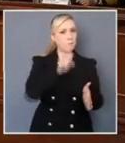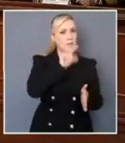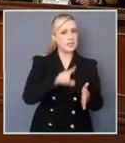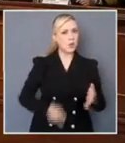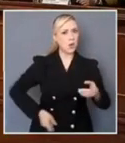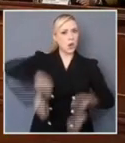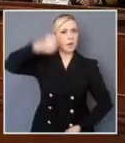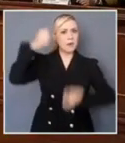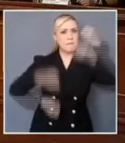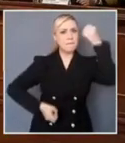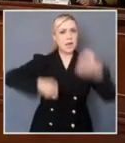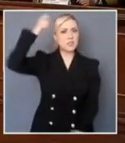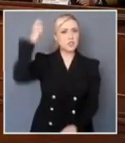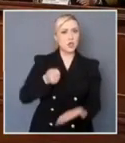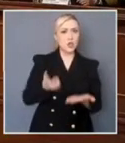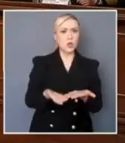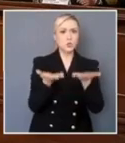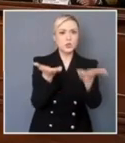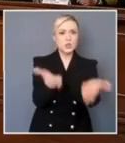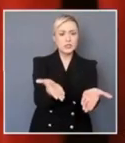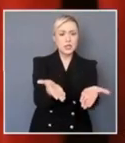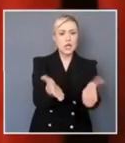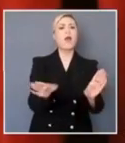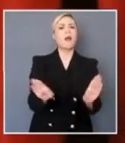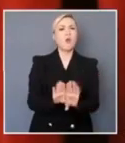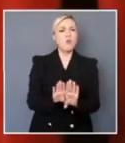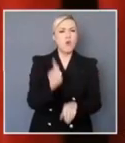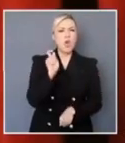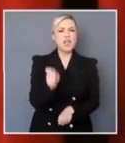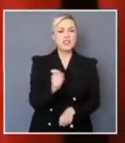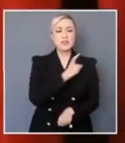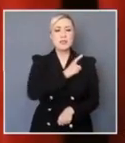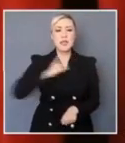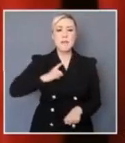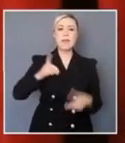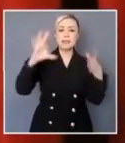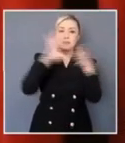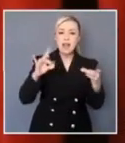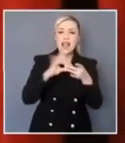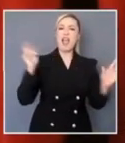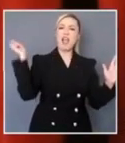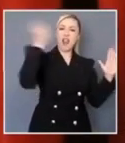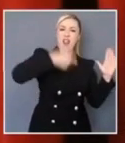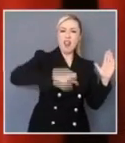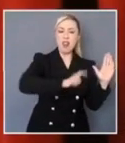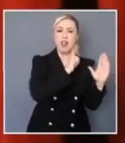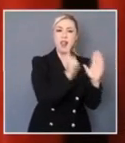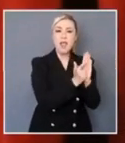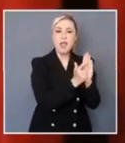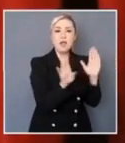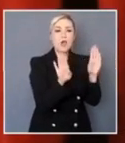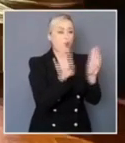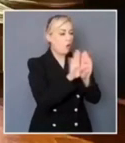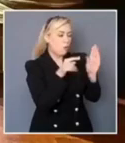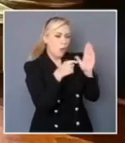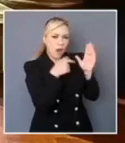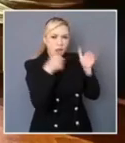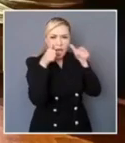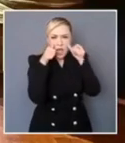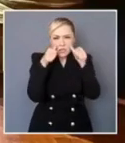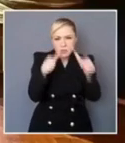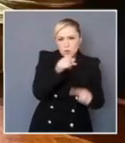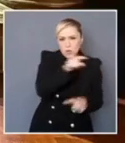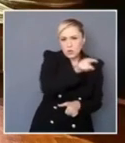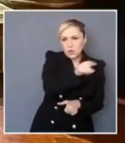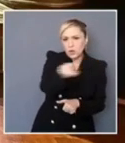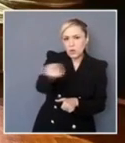justicia exige también interpretar la ley, atendiendo a los valores y